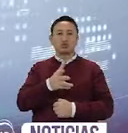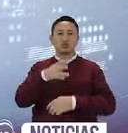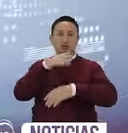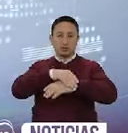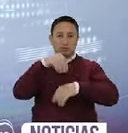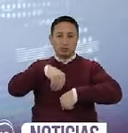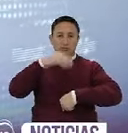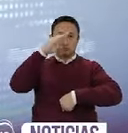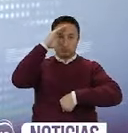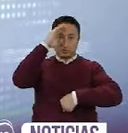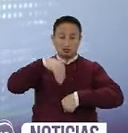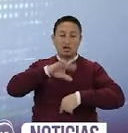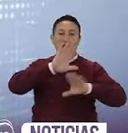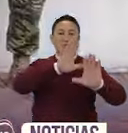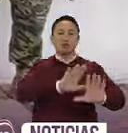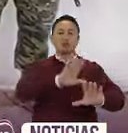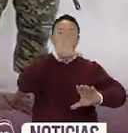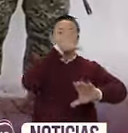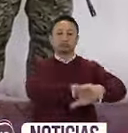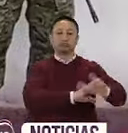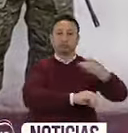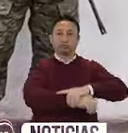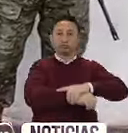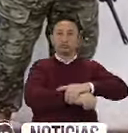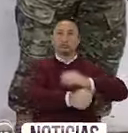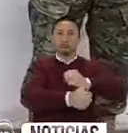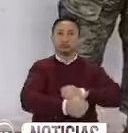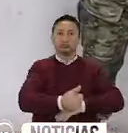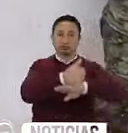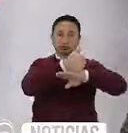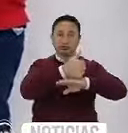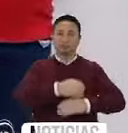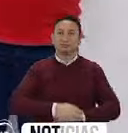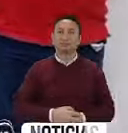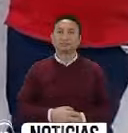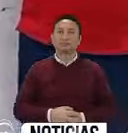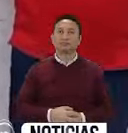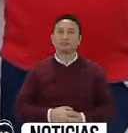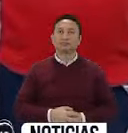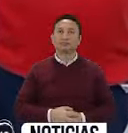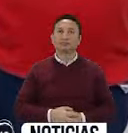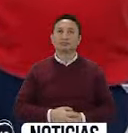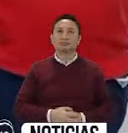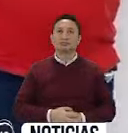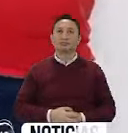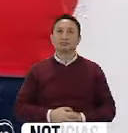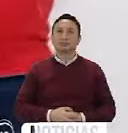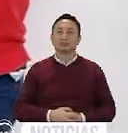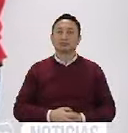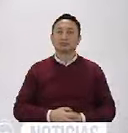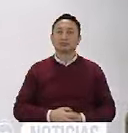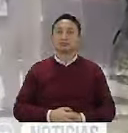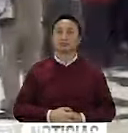fue aprehendido y puesto a órdenes de la justicia, informó Martín